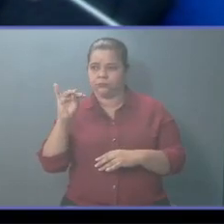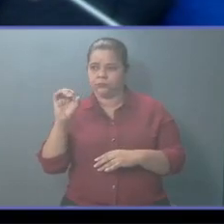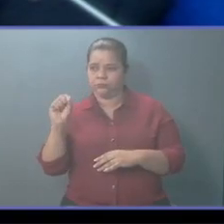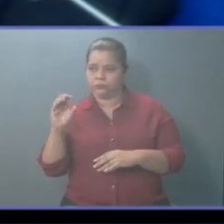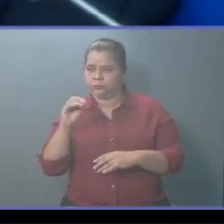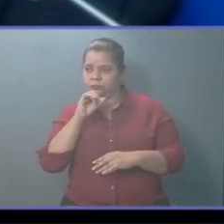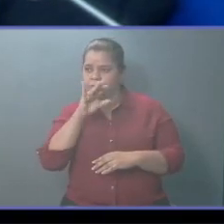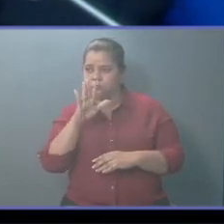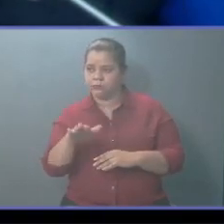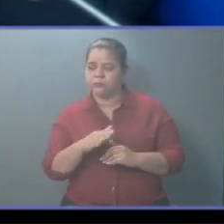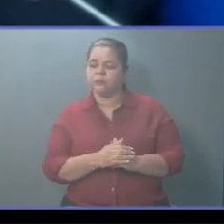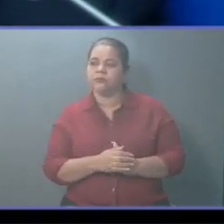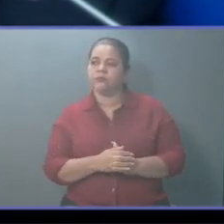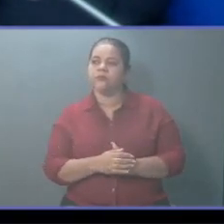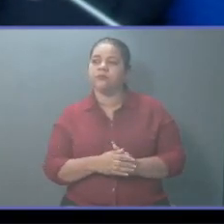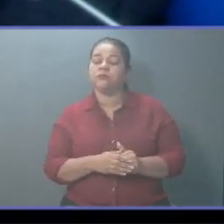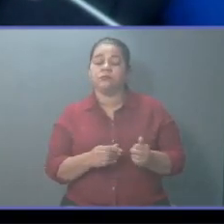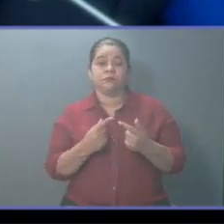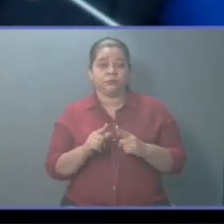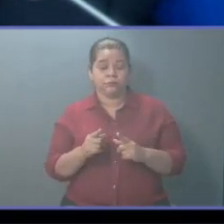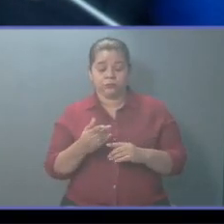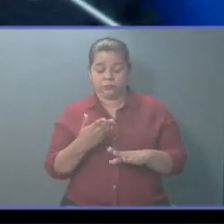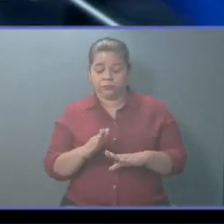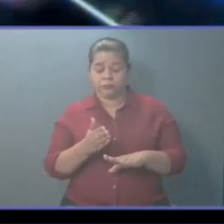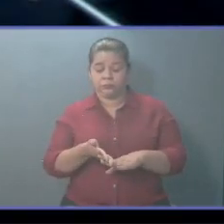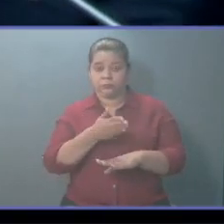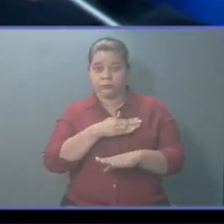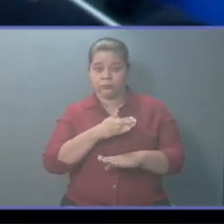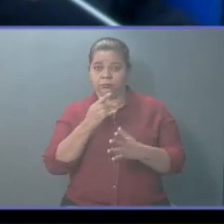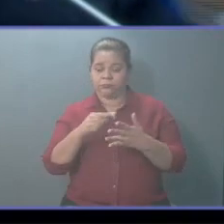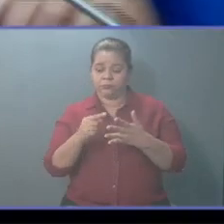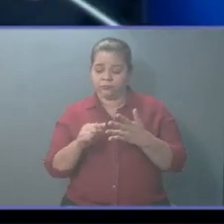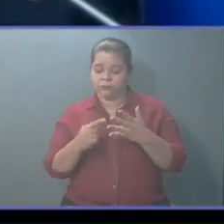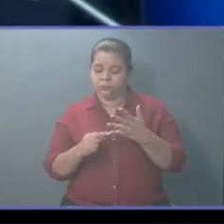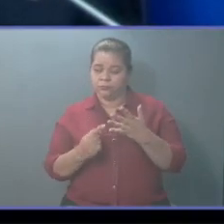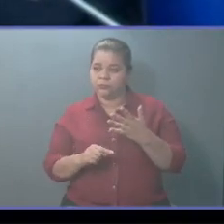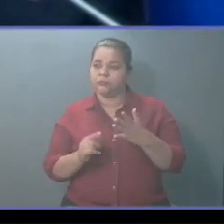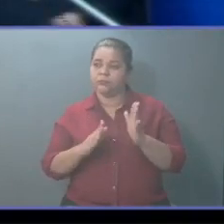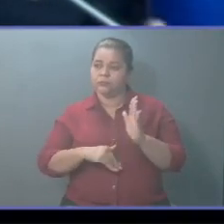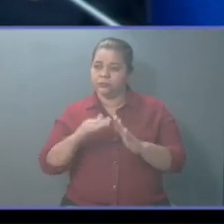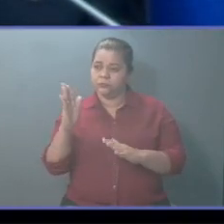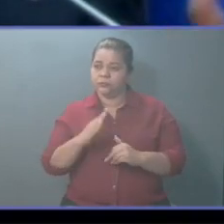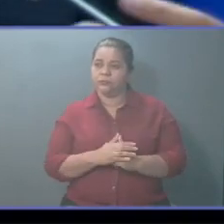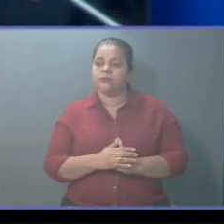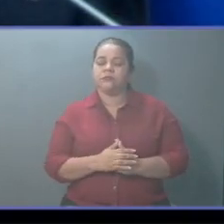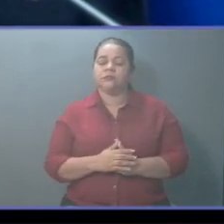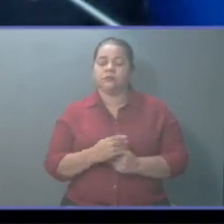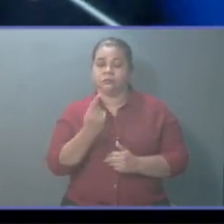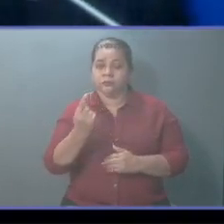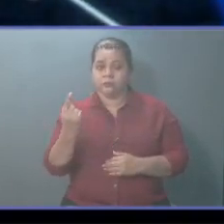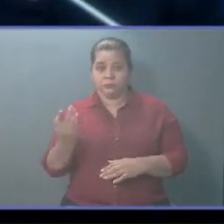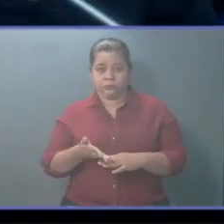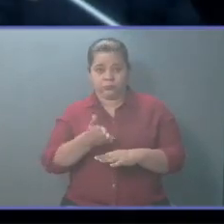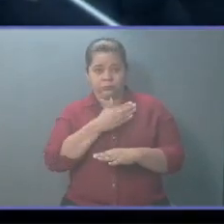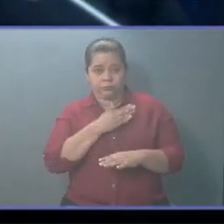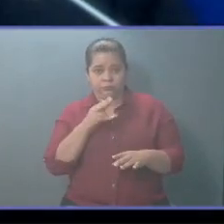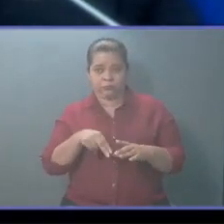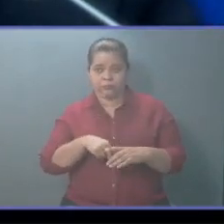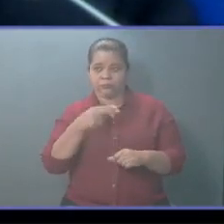al fideicomiso, pero ya revisando van más allá. Por eso es que los que renunciaron al